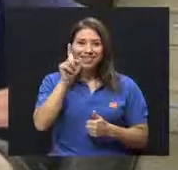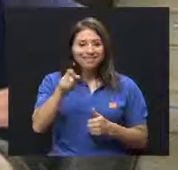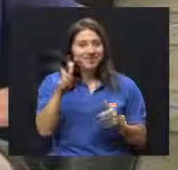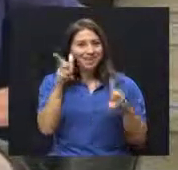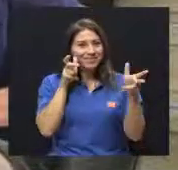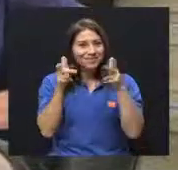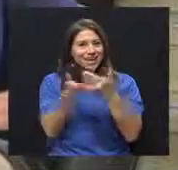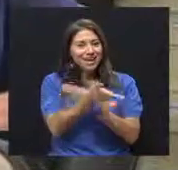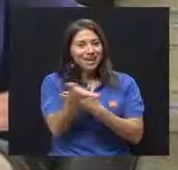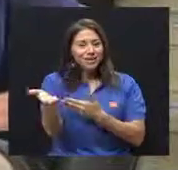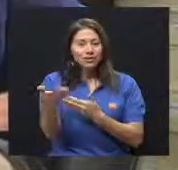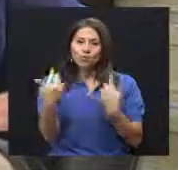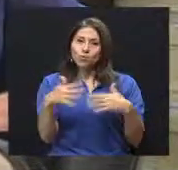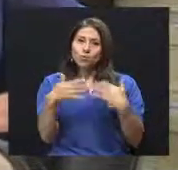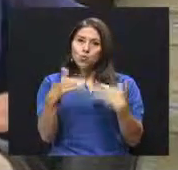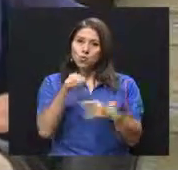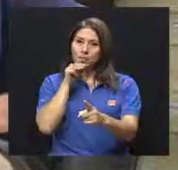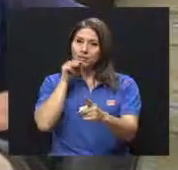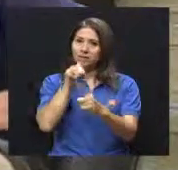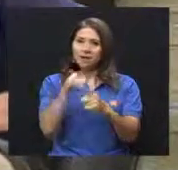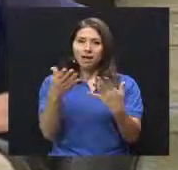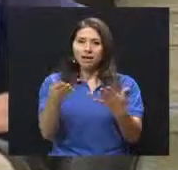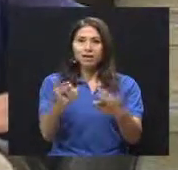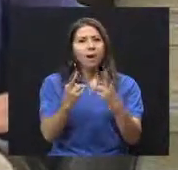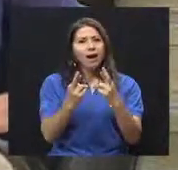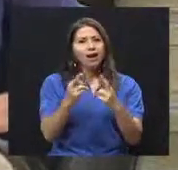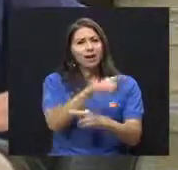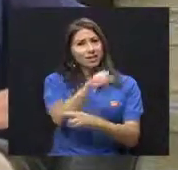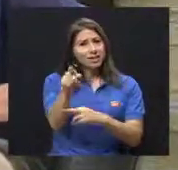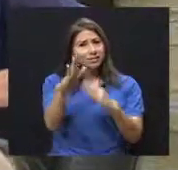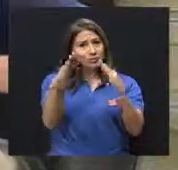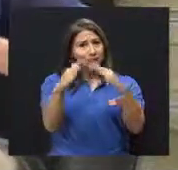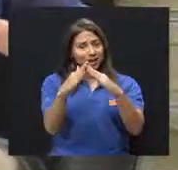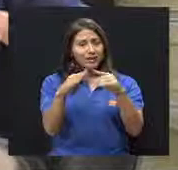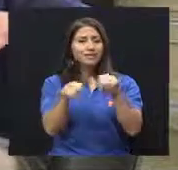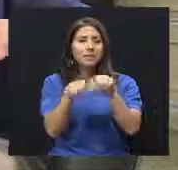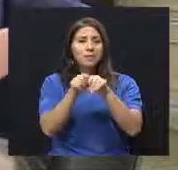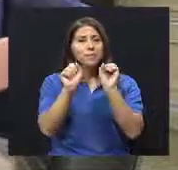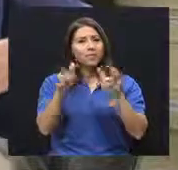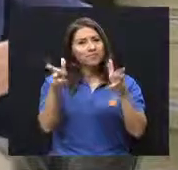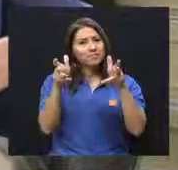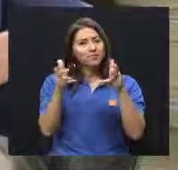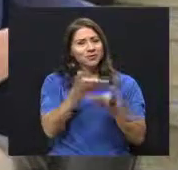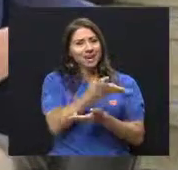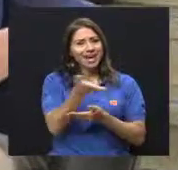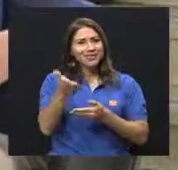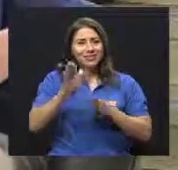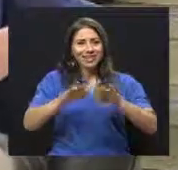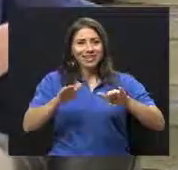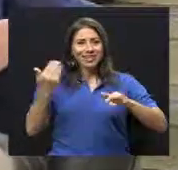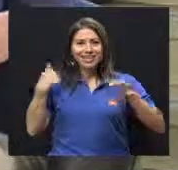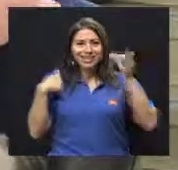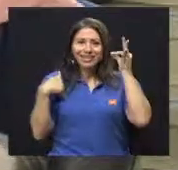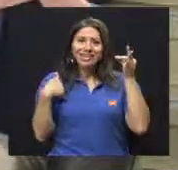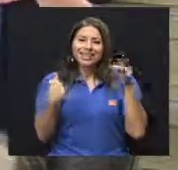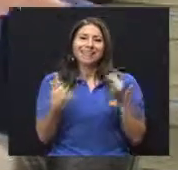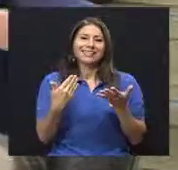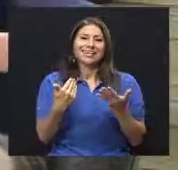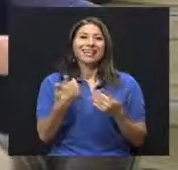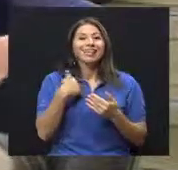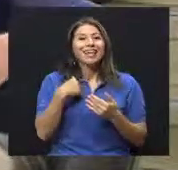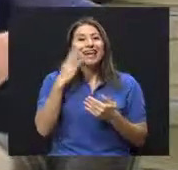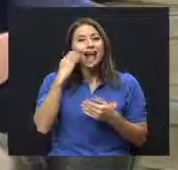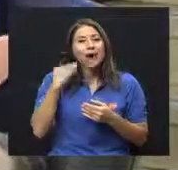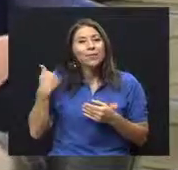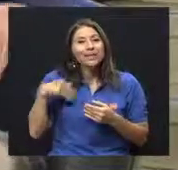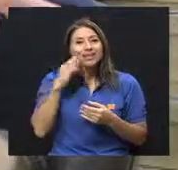que escucharlos y escucharlas, tienen un gran mensaje que decirnos, ojalá que ustedes desde sus hogares también puedan escuchar a estos niños y niñas que tienen,